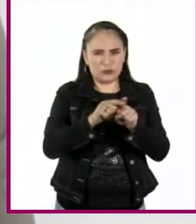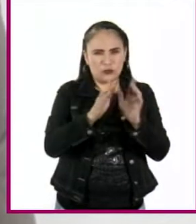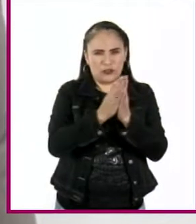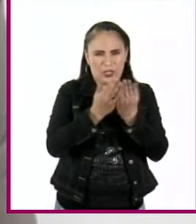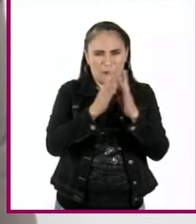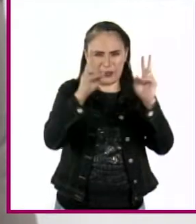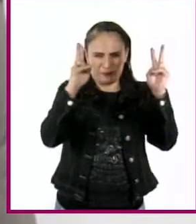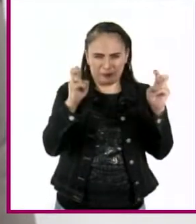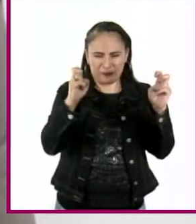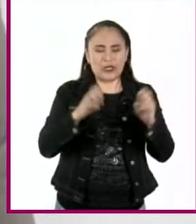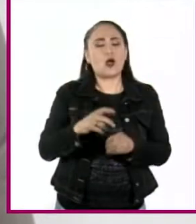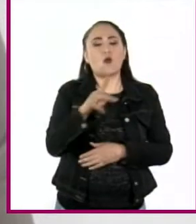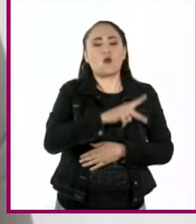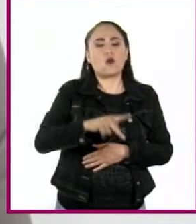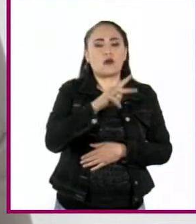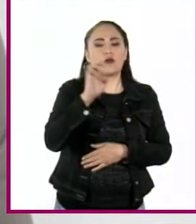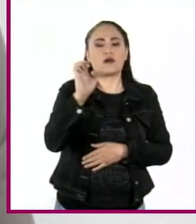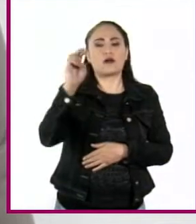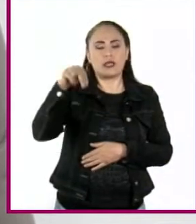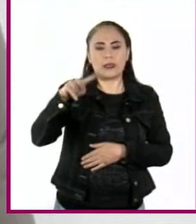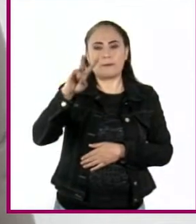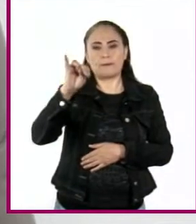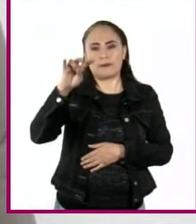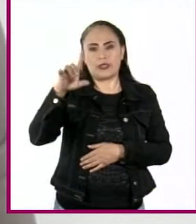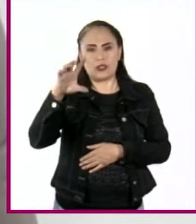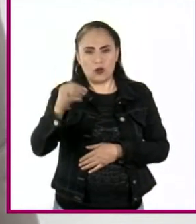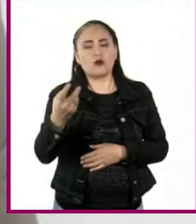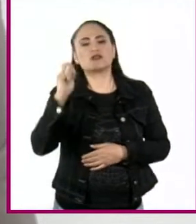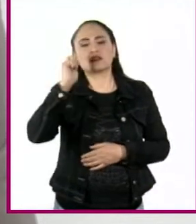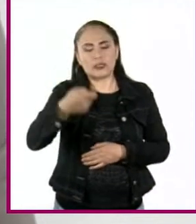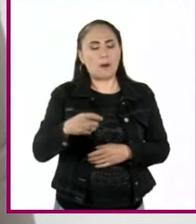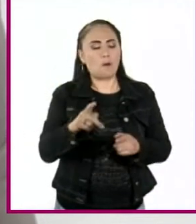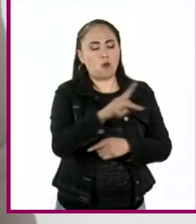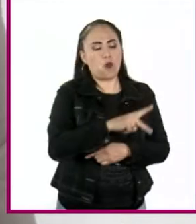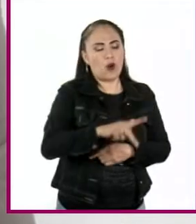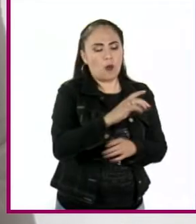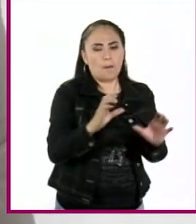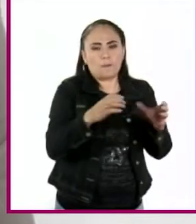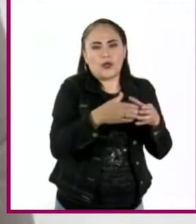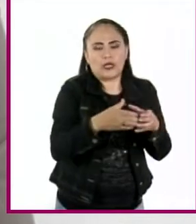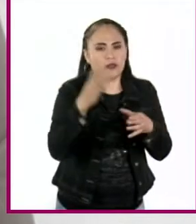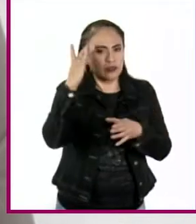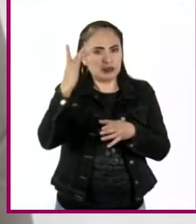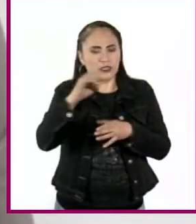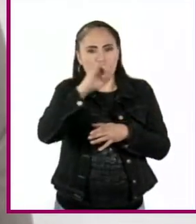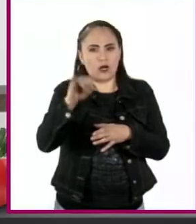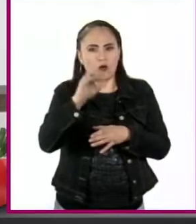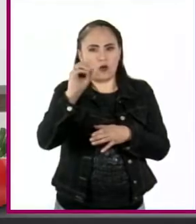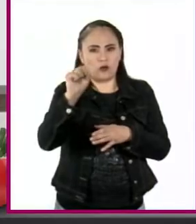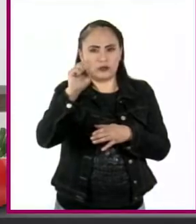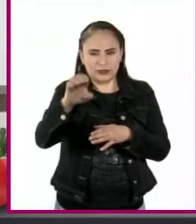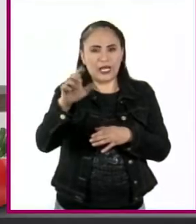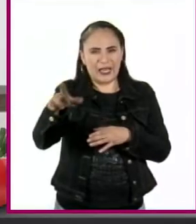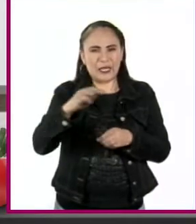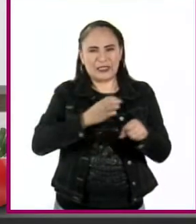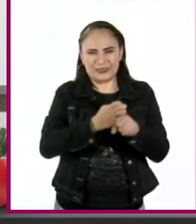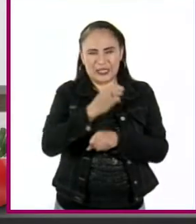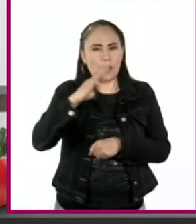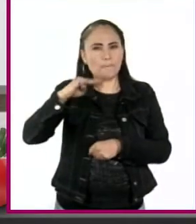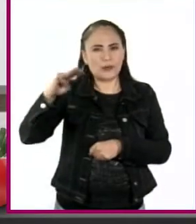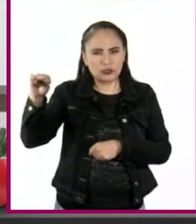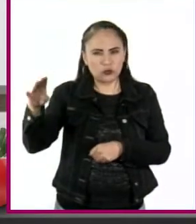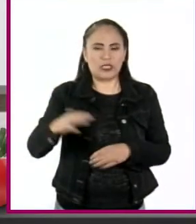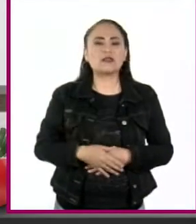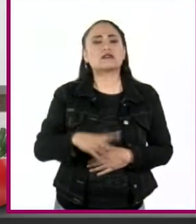en 1968, donde refleja la vida de una pequeña población, San José de Gracia, en Michoacán. Es el relato